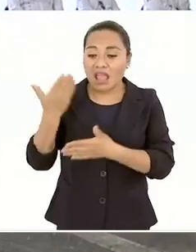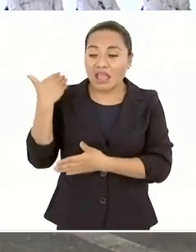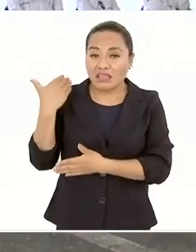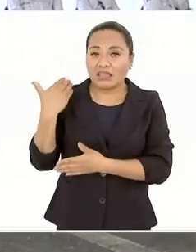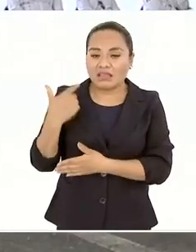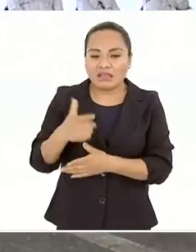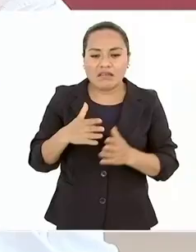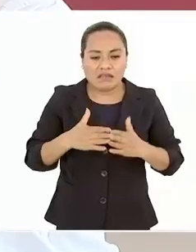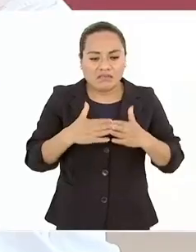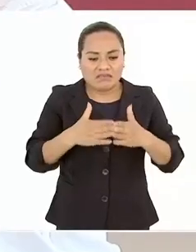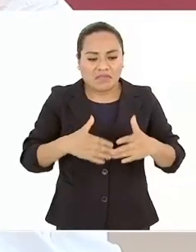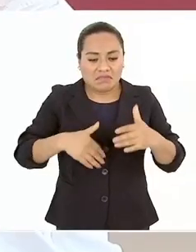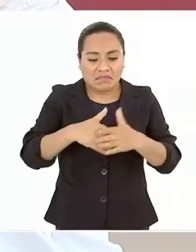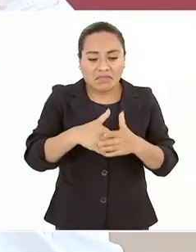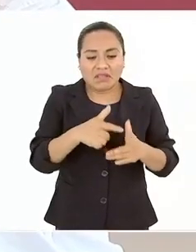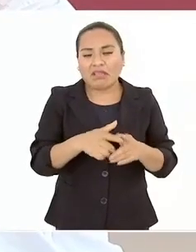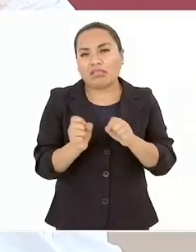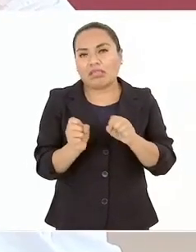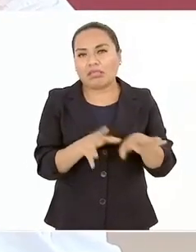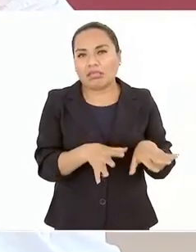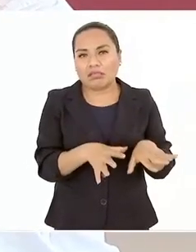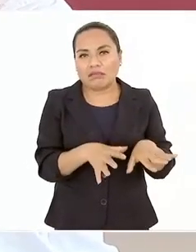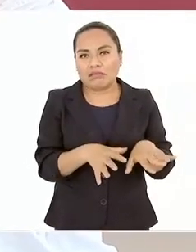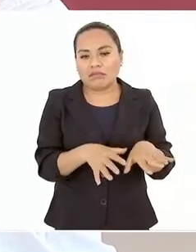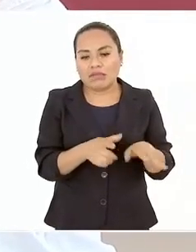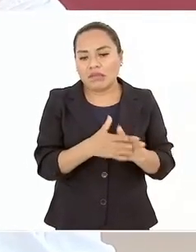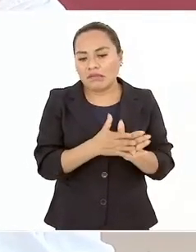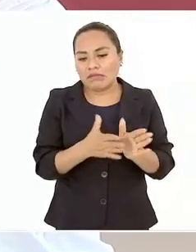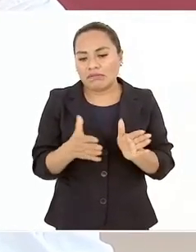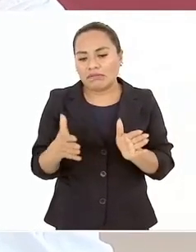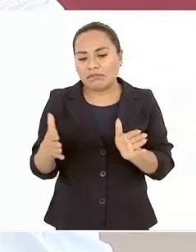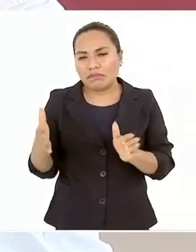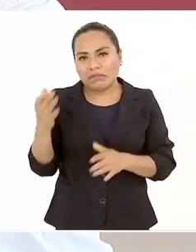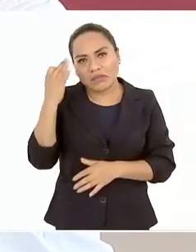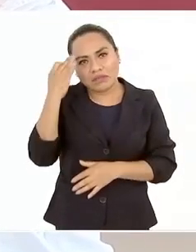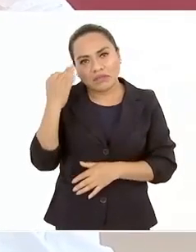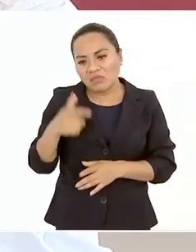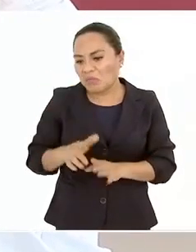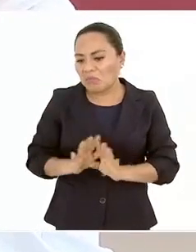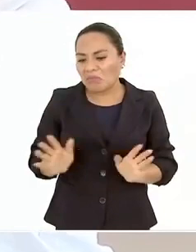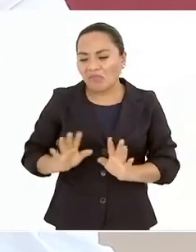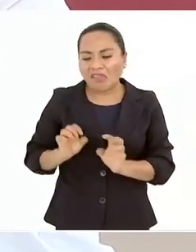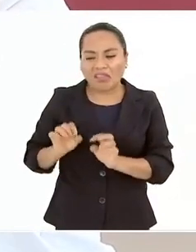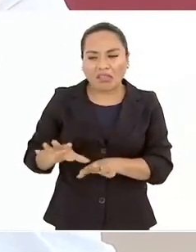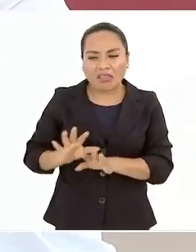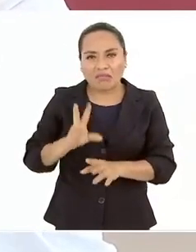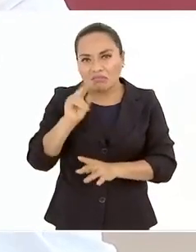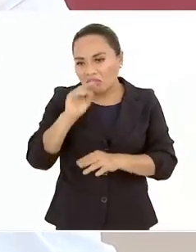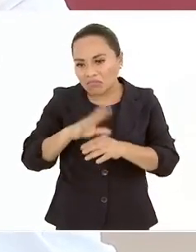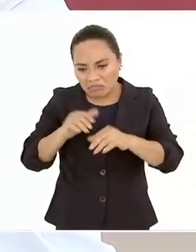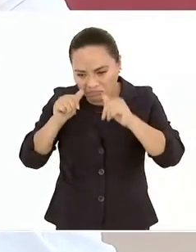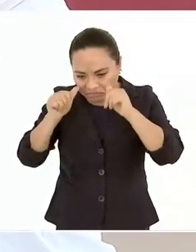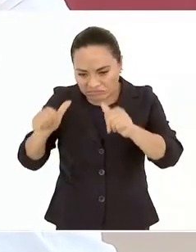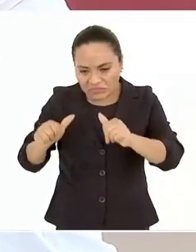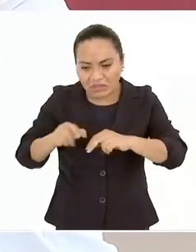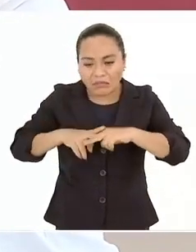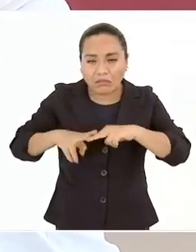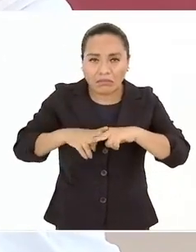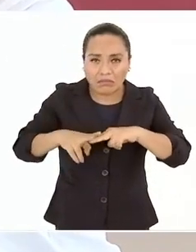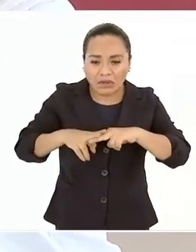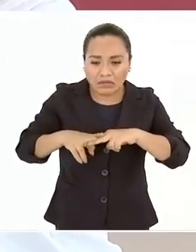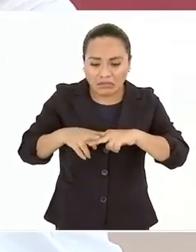los dos puertos en los últimos tiempos, la vía también en el abandono,